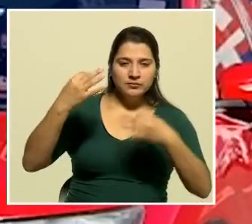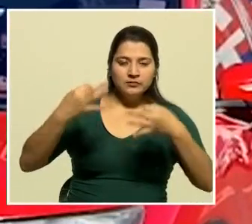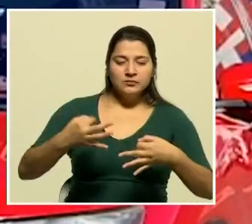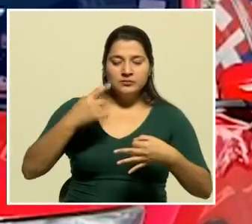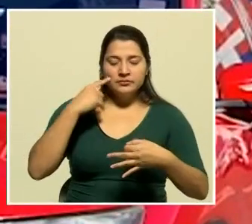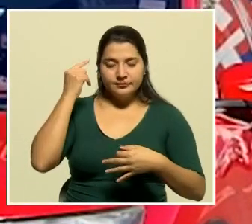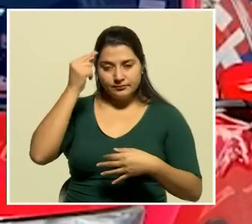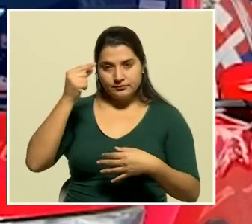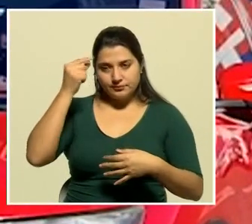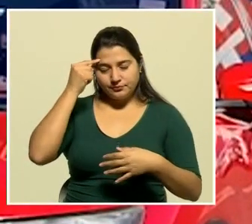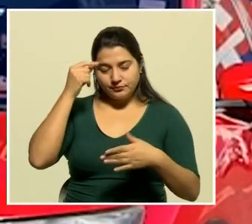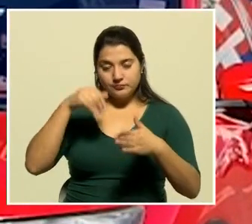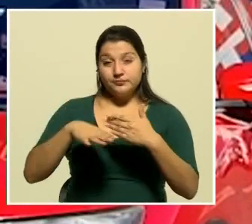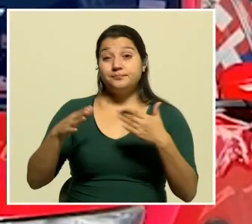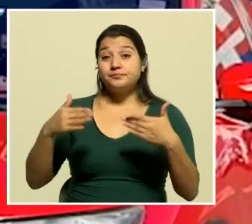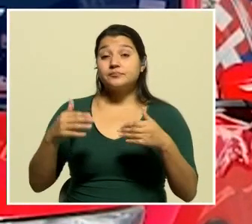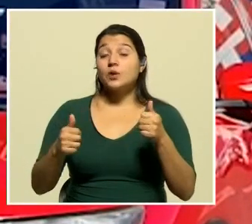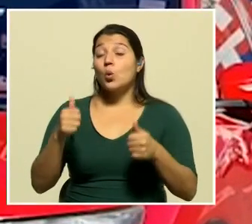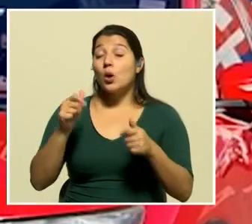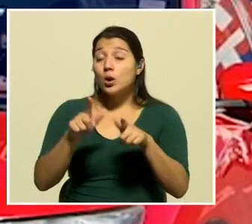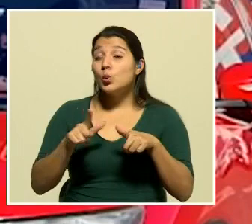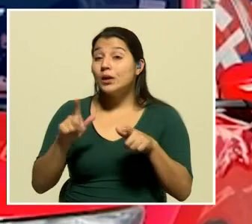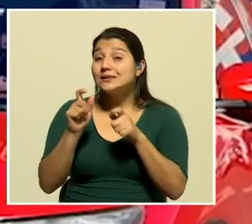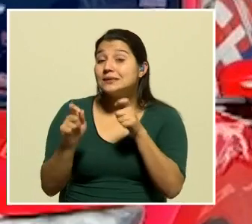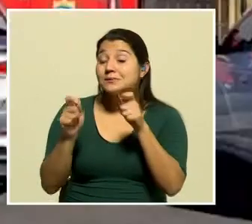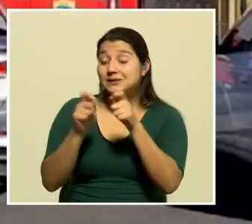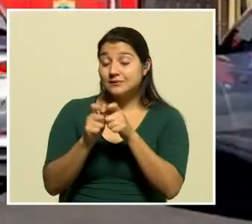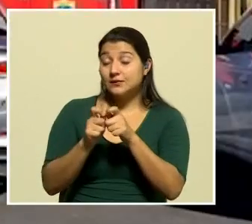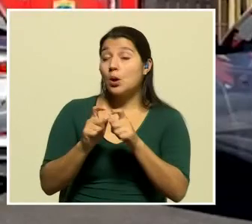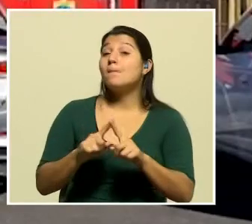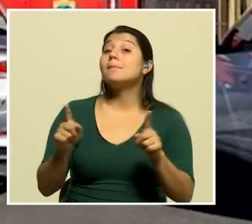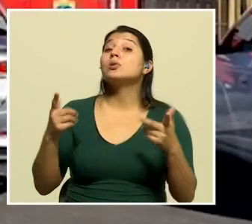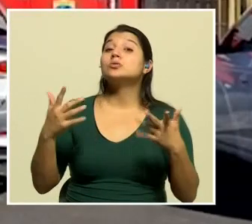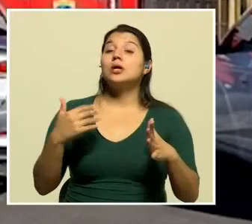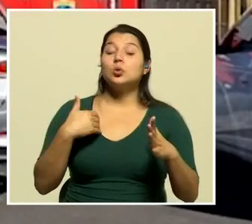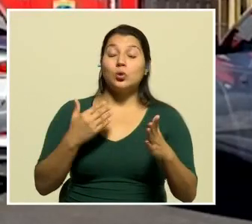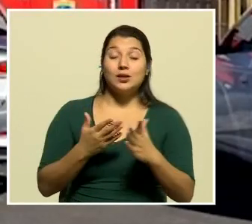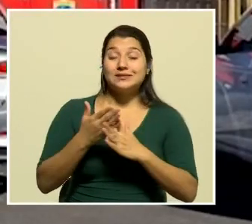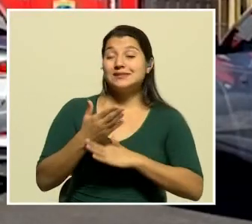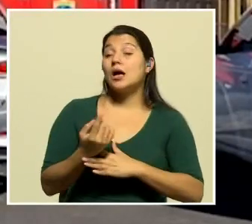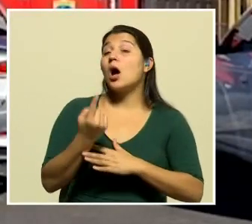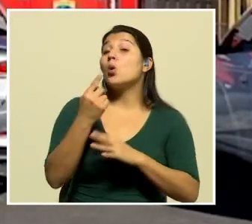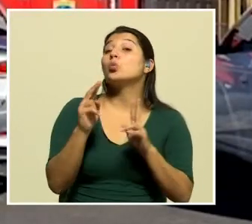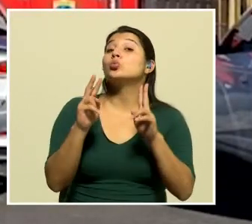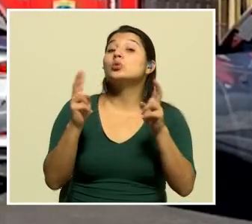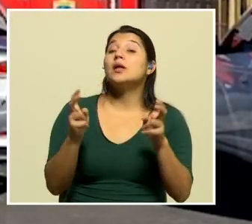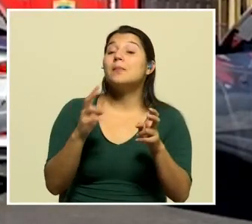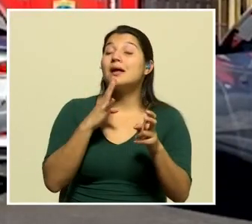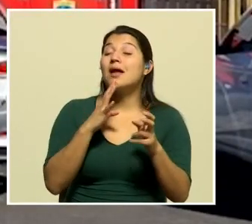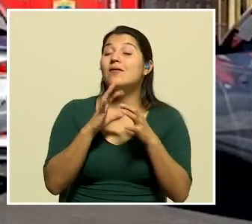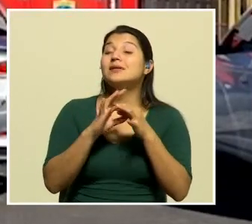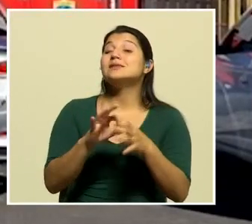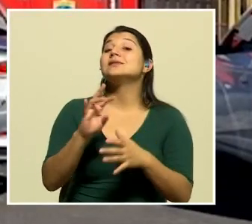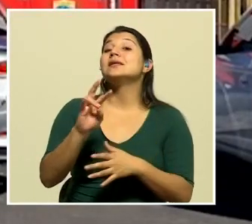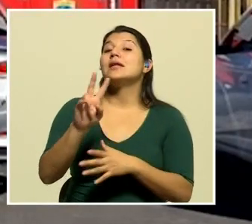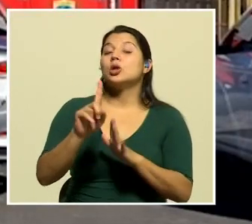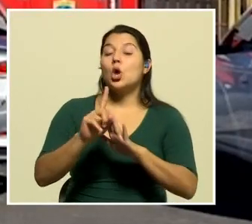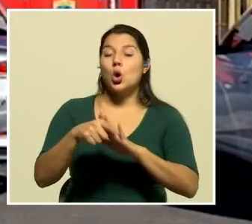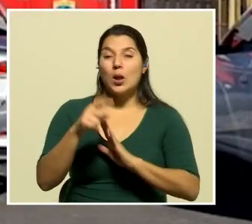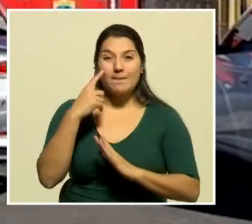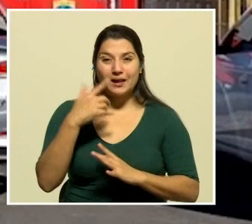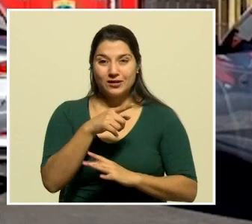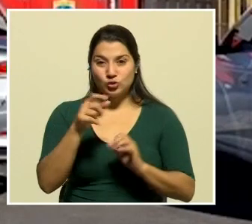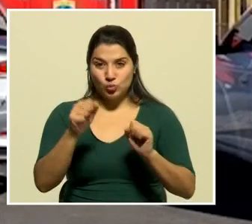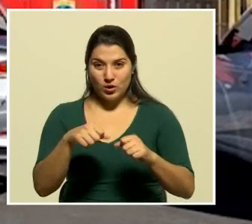panameño de cuáles son los puntos específicos de esos acuerdos, pero sí han tenido acceso a uno de los puntos que habla de 72 horas o 3 días para que ellos